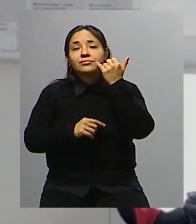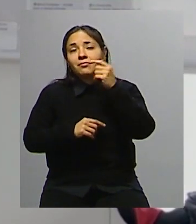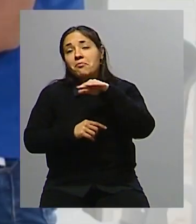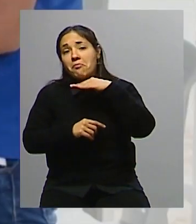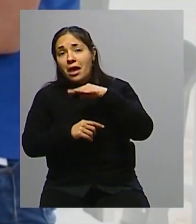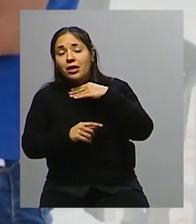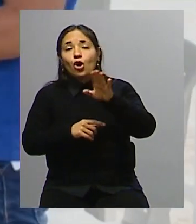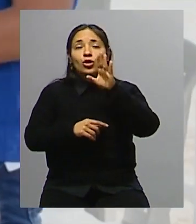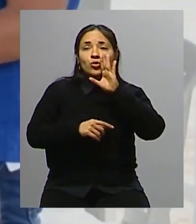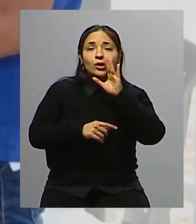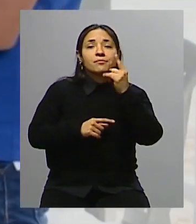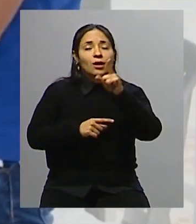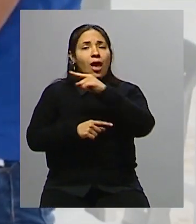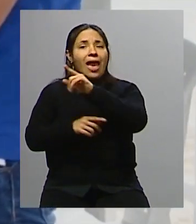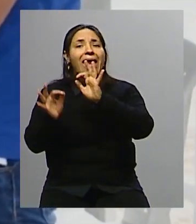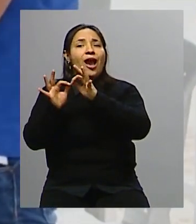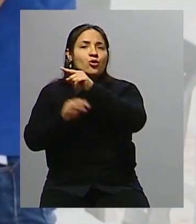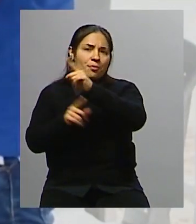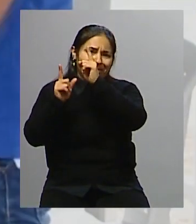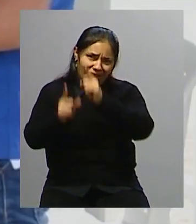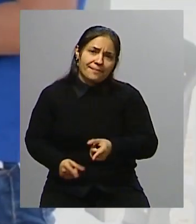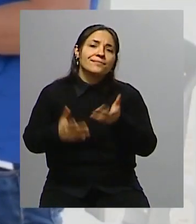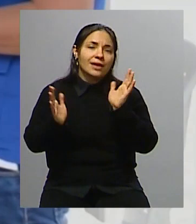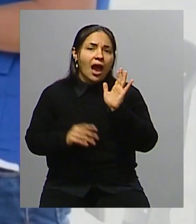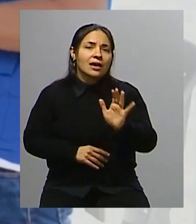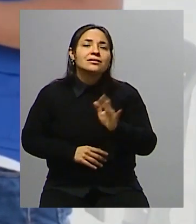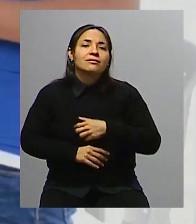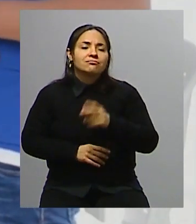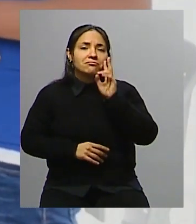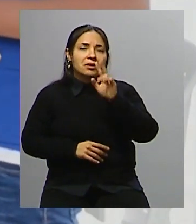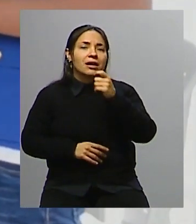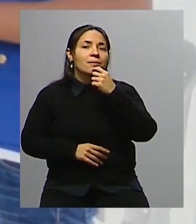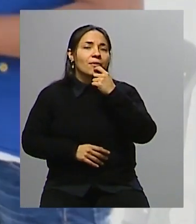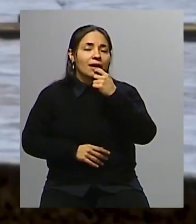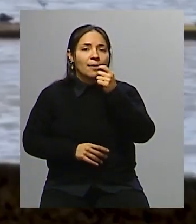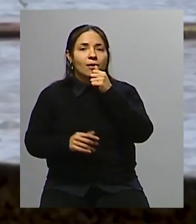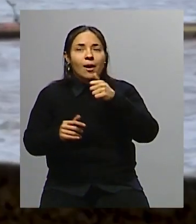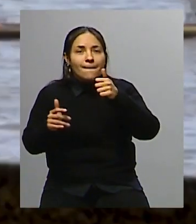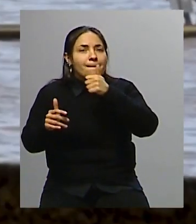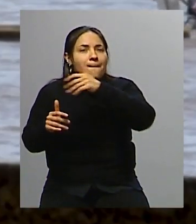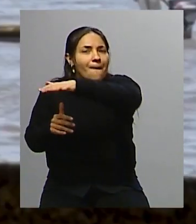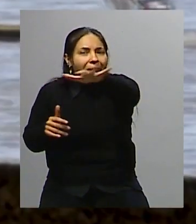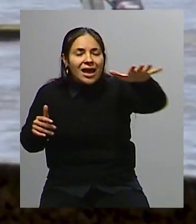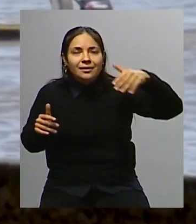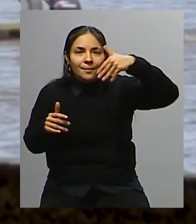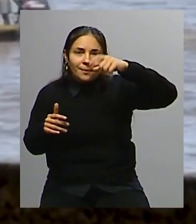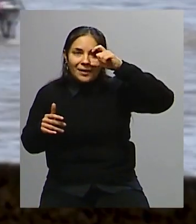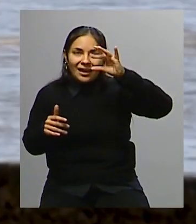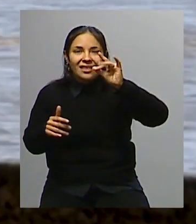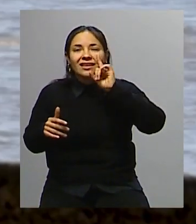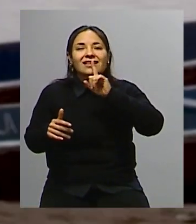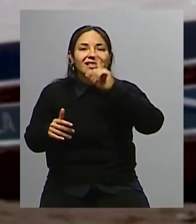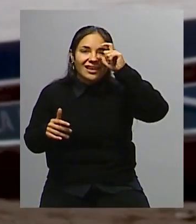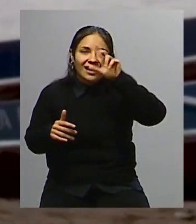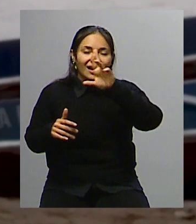en Estados Unidos, pero Europa también pasa, ¿no? ¿Cuántas veces hemos visto lo que sucede en el Mediterráneo, donde es difícil para